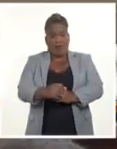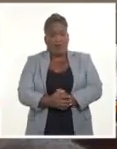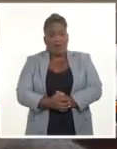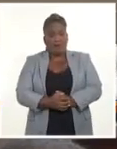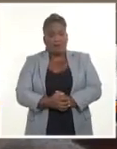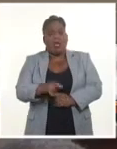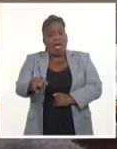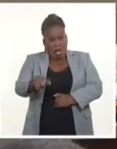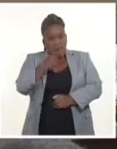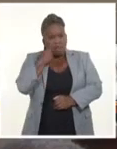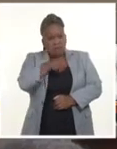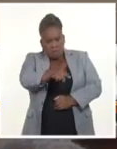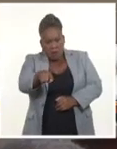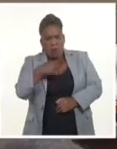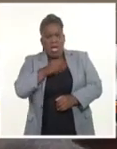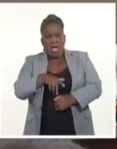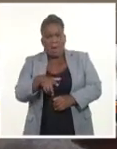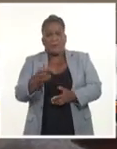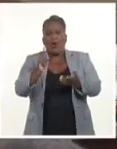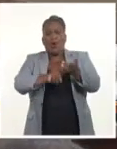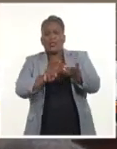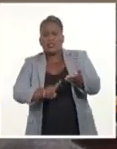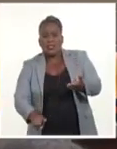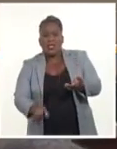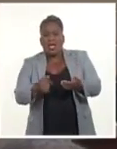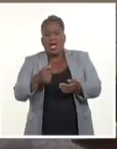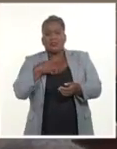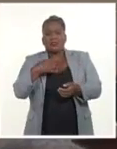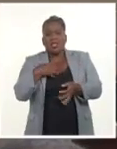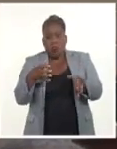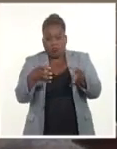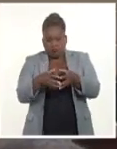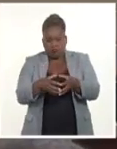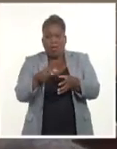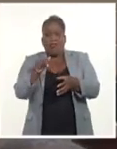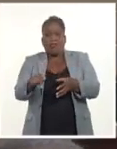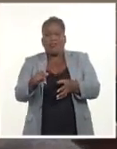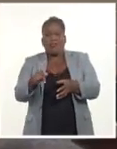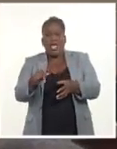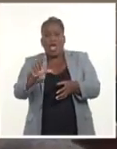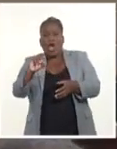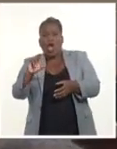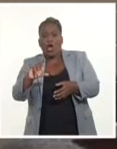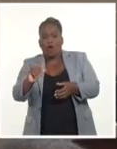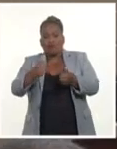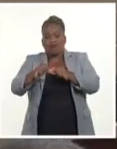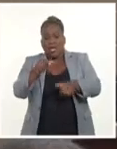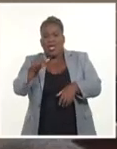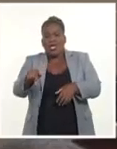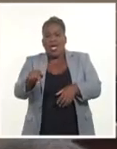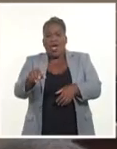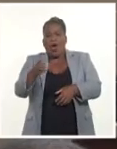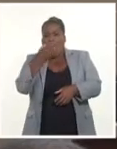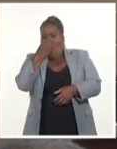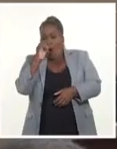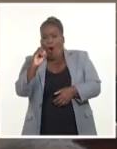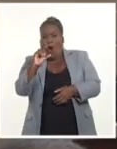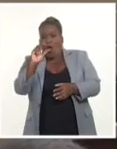que hay ejemplos claros, en tanto en la electricidad, hay plantas de cloro, plantas de oxígeno, que cuando uno las analiza integralmente hay un nivel de